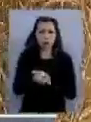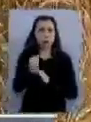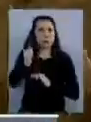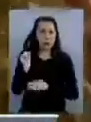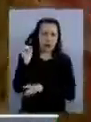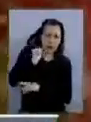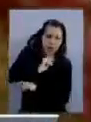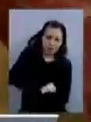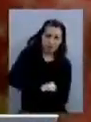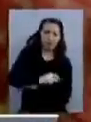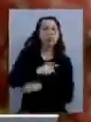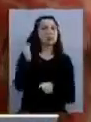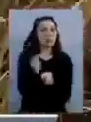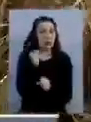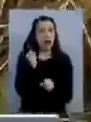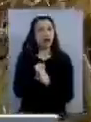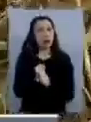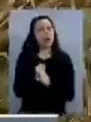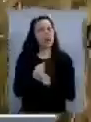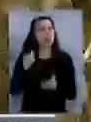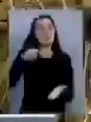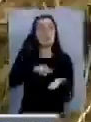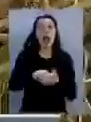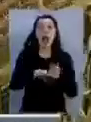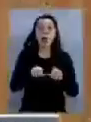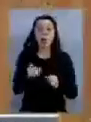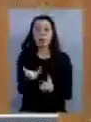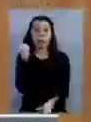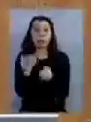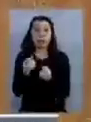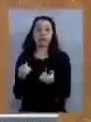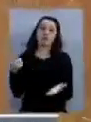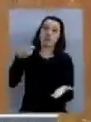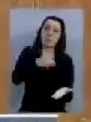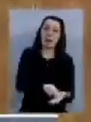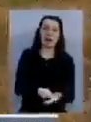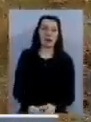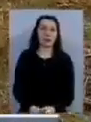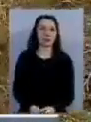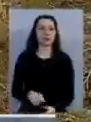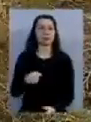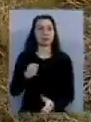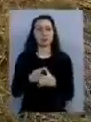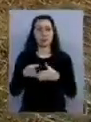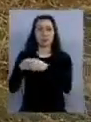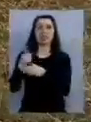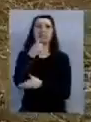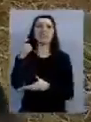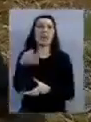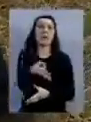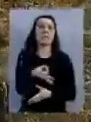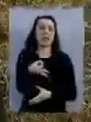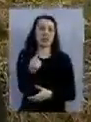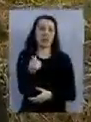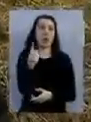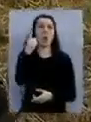lomo doblado. Un trabajo cancelado de acuerdo a la productividad. Esto es 1.100 pesos.